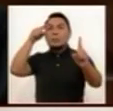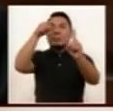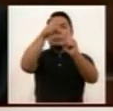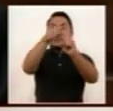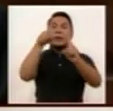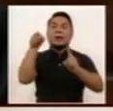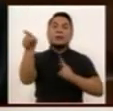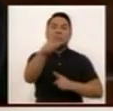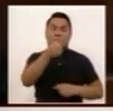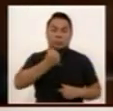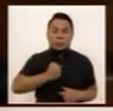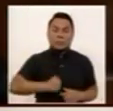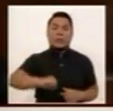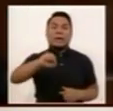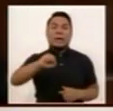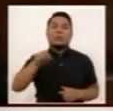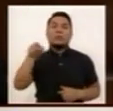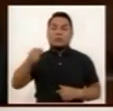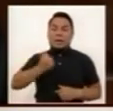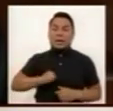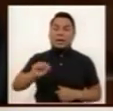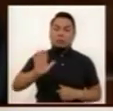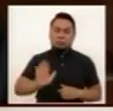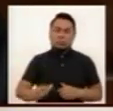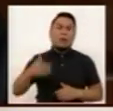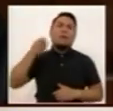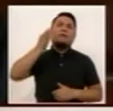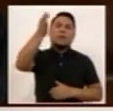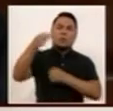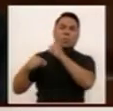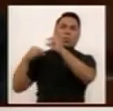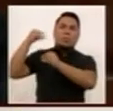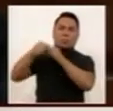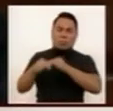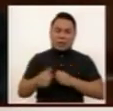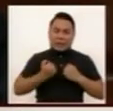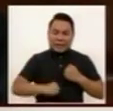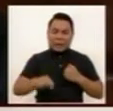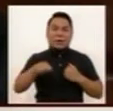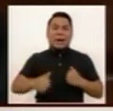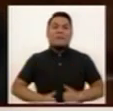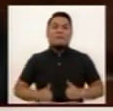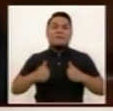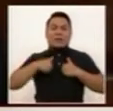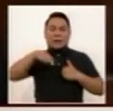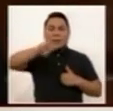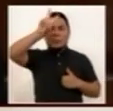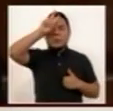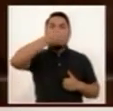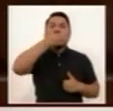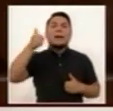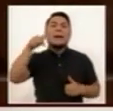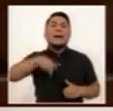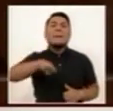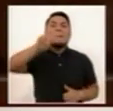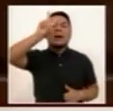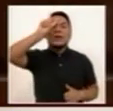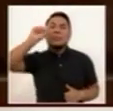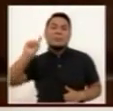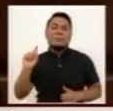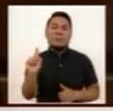nuestros hijos y los hijos de nuestros hijos vivan en un país mejor. El Perú está primero.